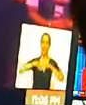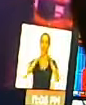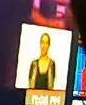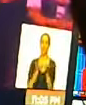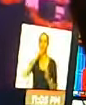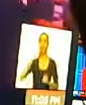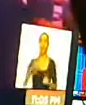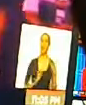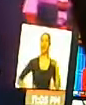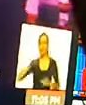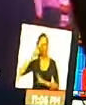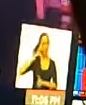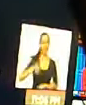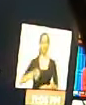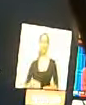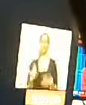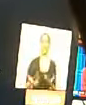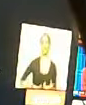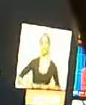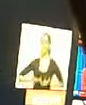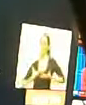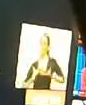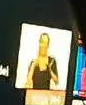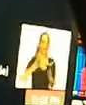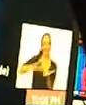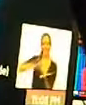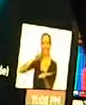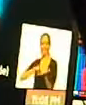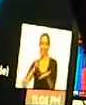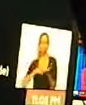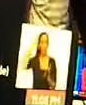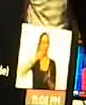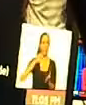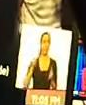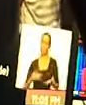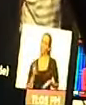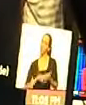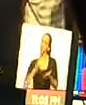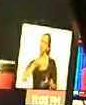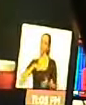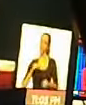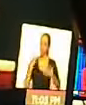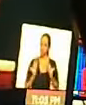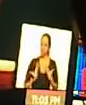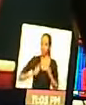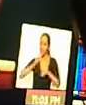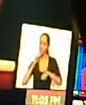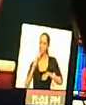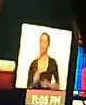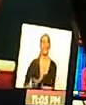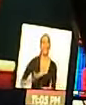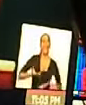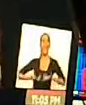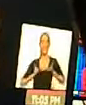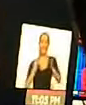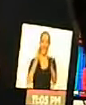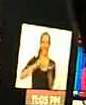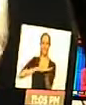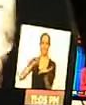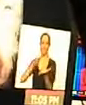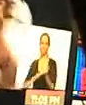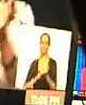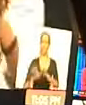de nuestro pueblo se respeta. Se pone caliente y brinca la gente, que el verdadero militante no se vende. Se pone caliente y brinca la gente,